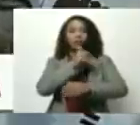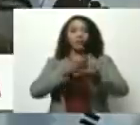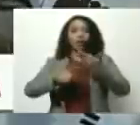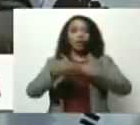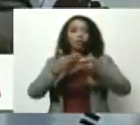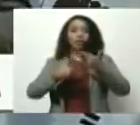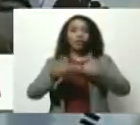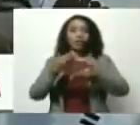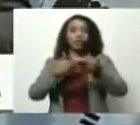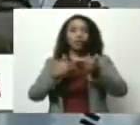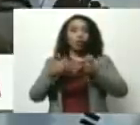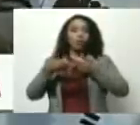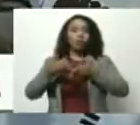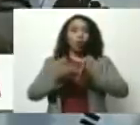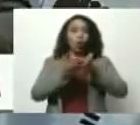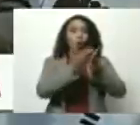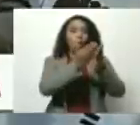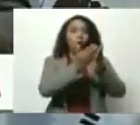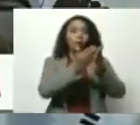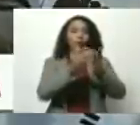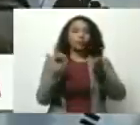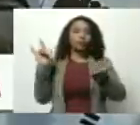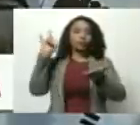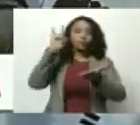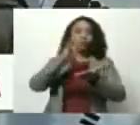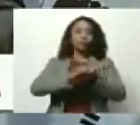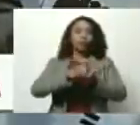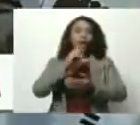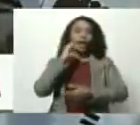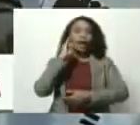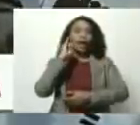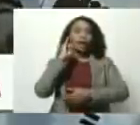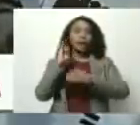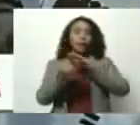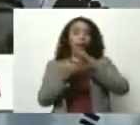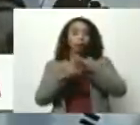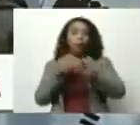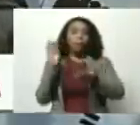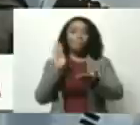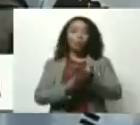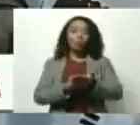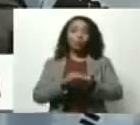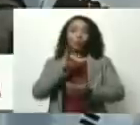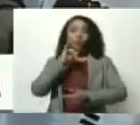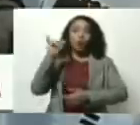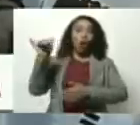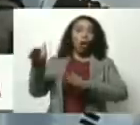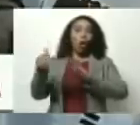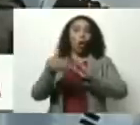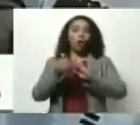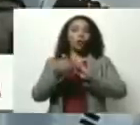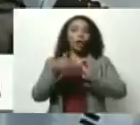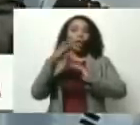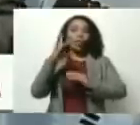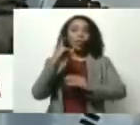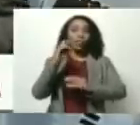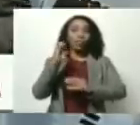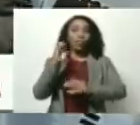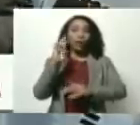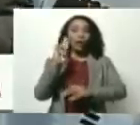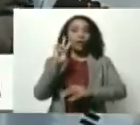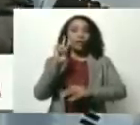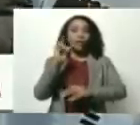servicios de navegación aérea del instituto interpuso una denuncia contra Dervis Rodríguez por